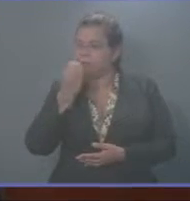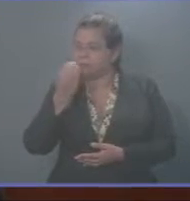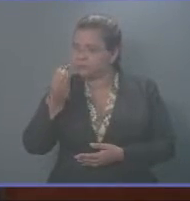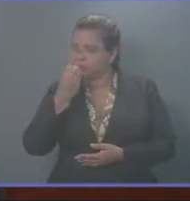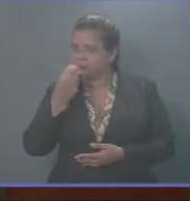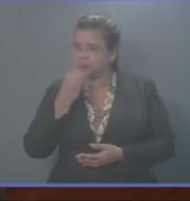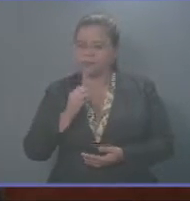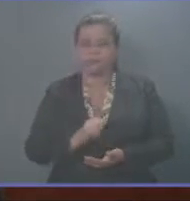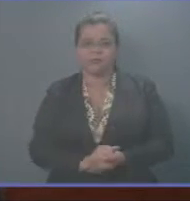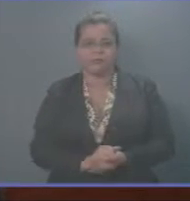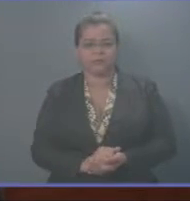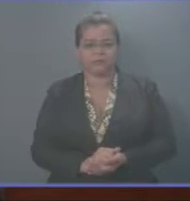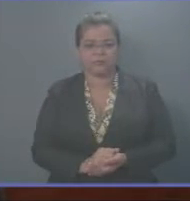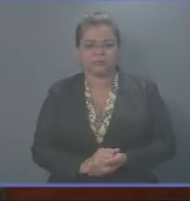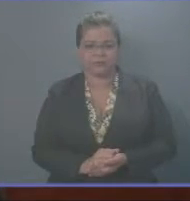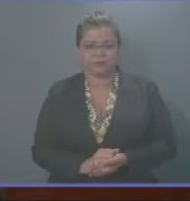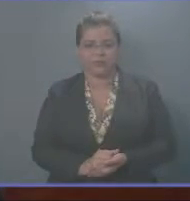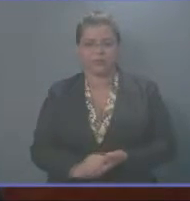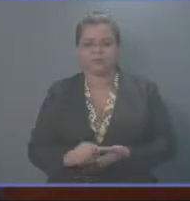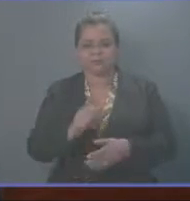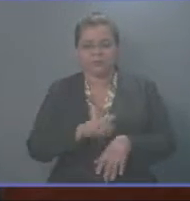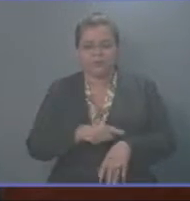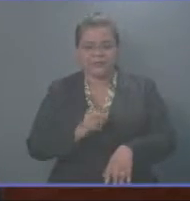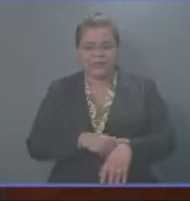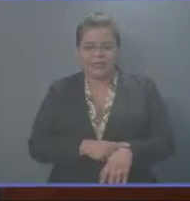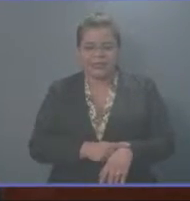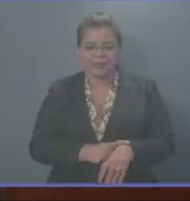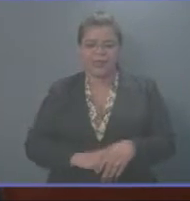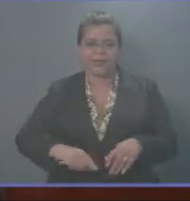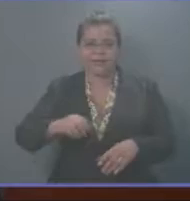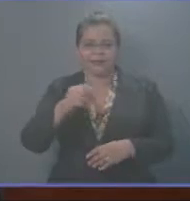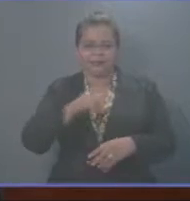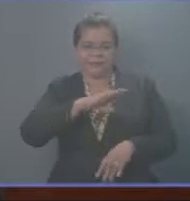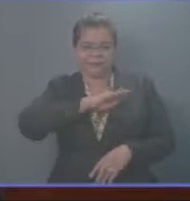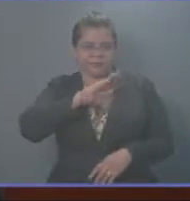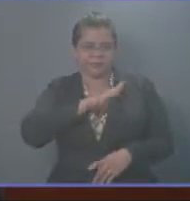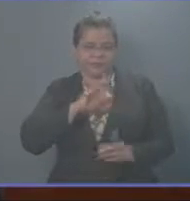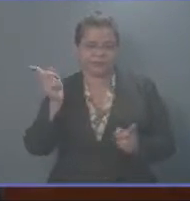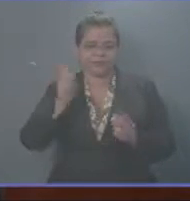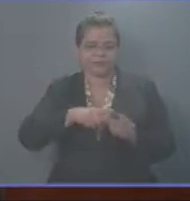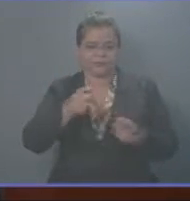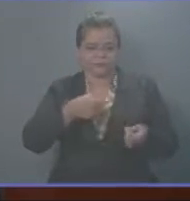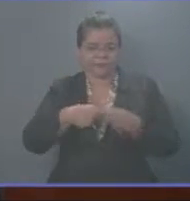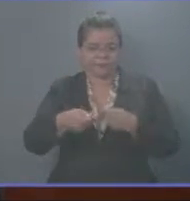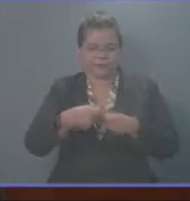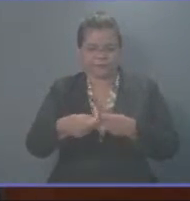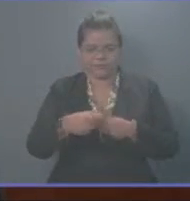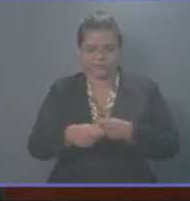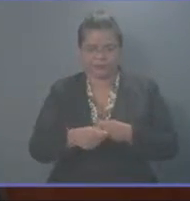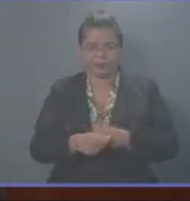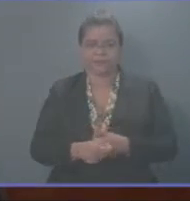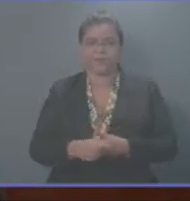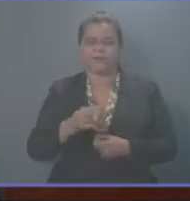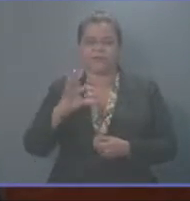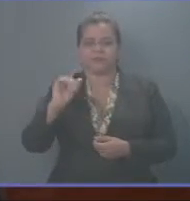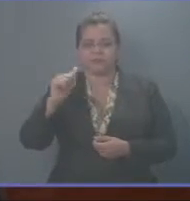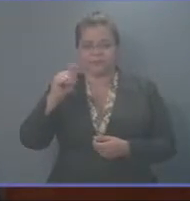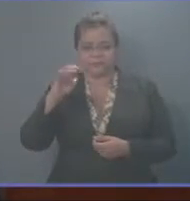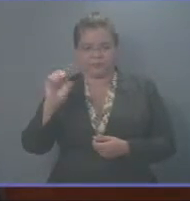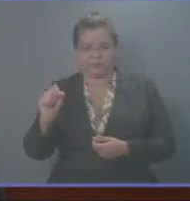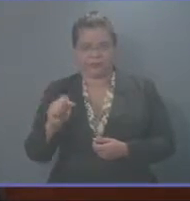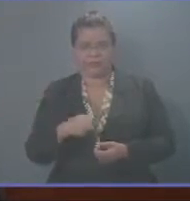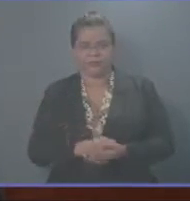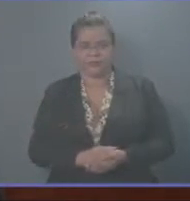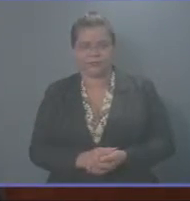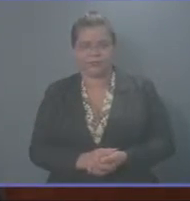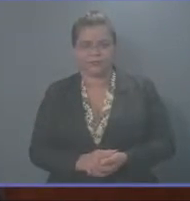alimentación del periodo de septiembre a diciembre del personal de tropa de la Fuerza Armada que